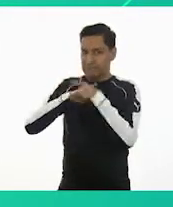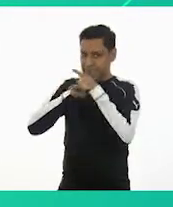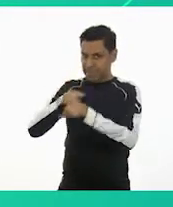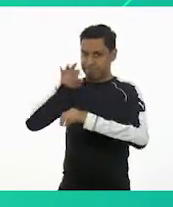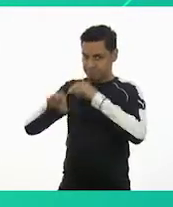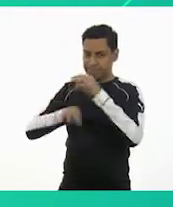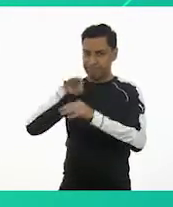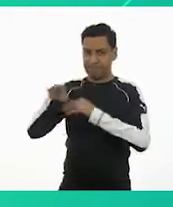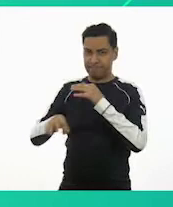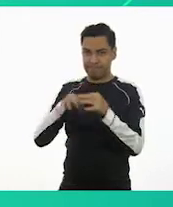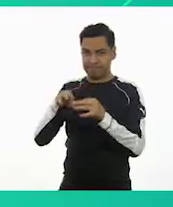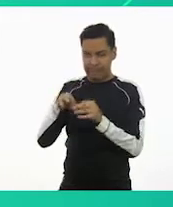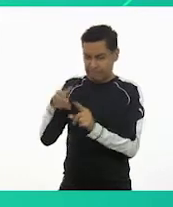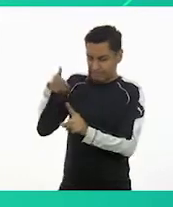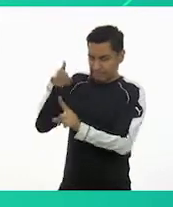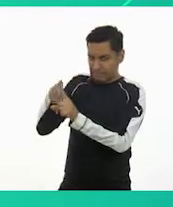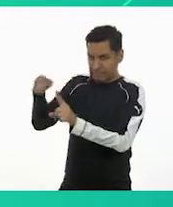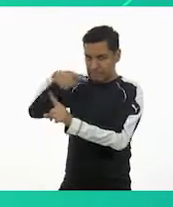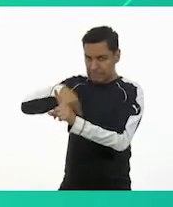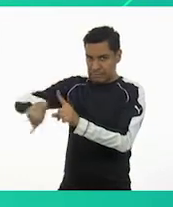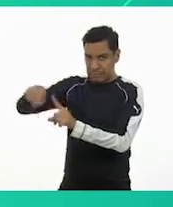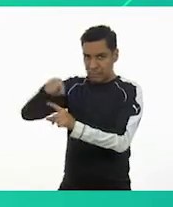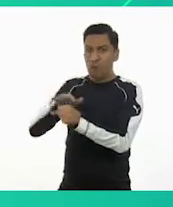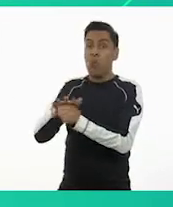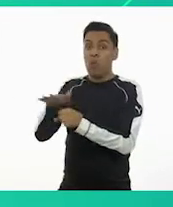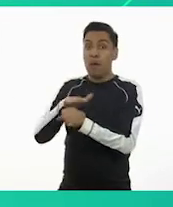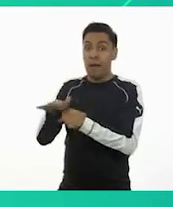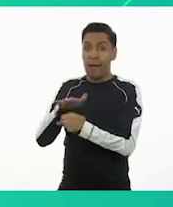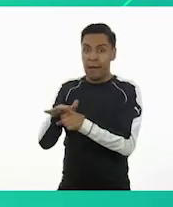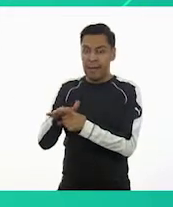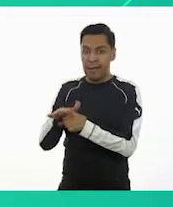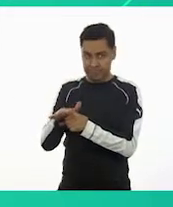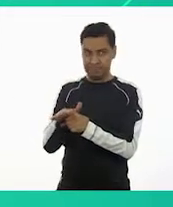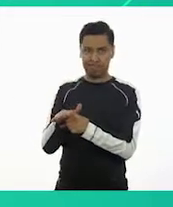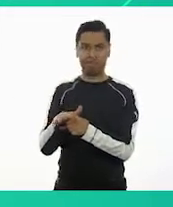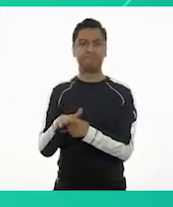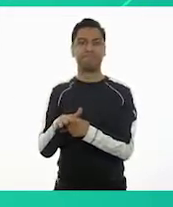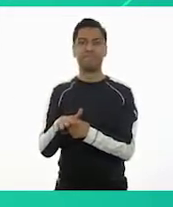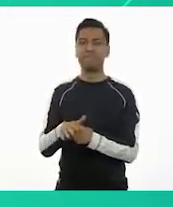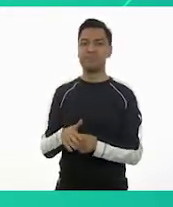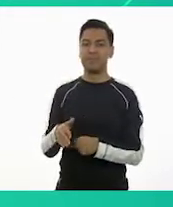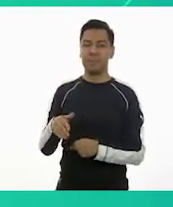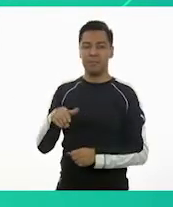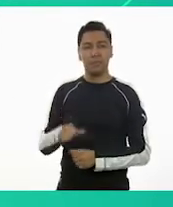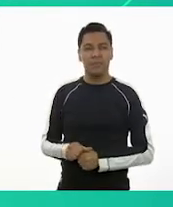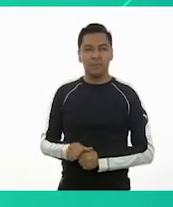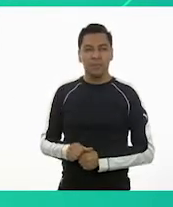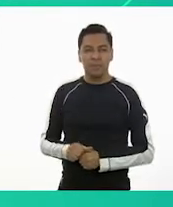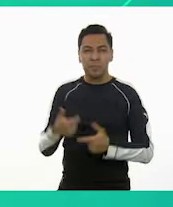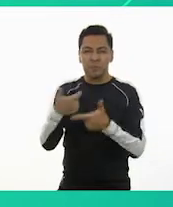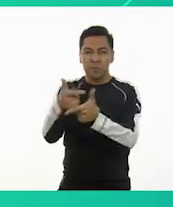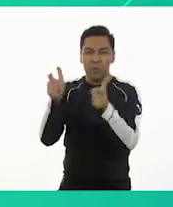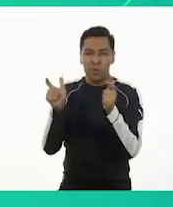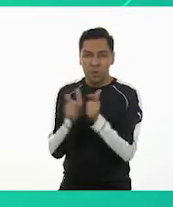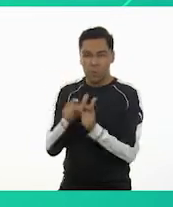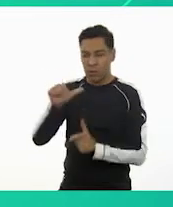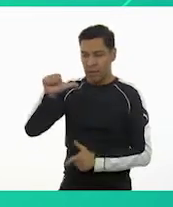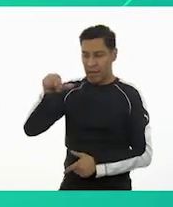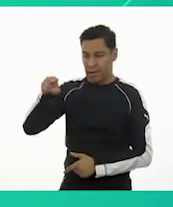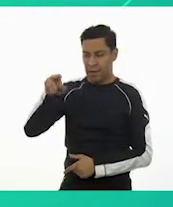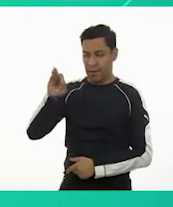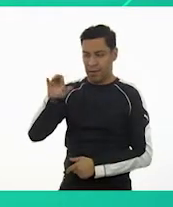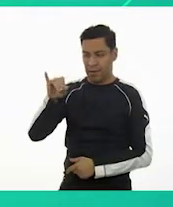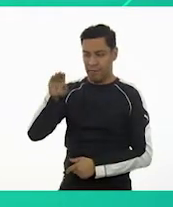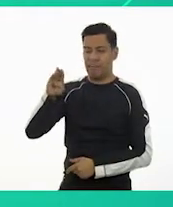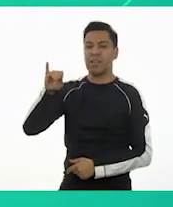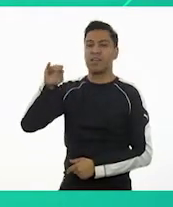la preservación de una sola especie. Uno de estos PACES está dirigido al ambistoma, categoría de anfibios que engloba el ajolote